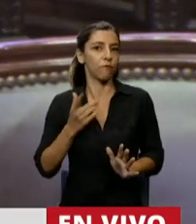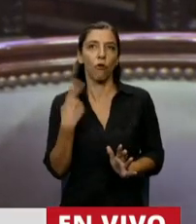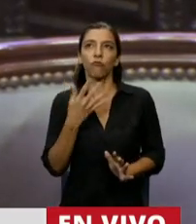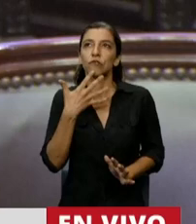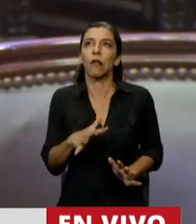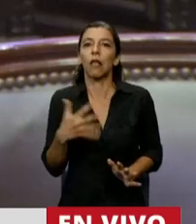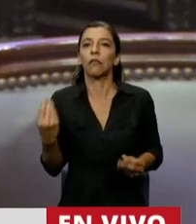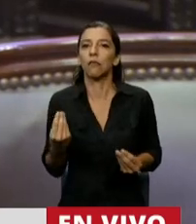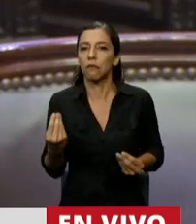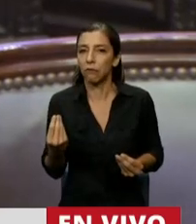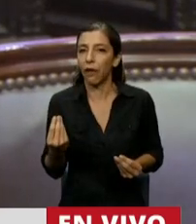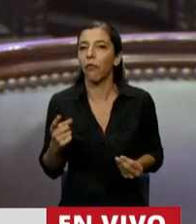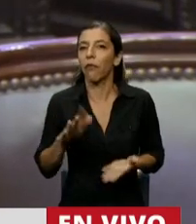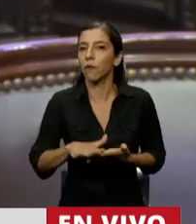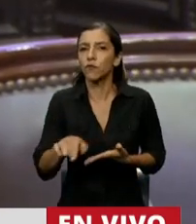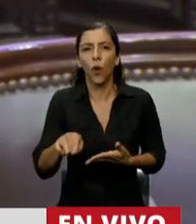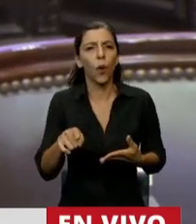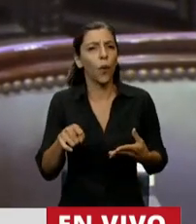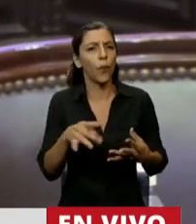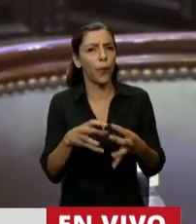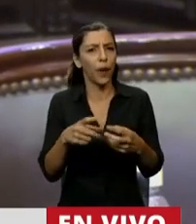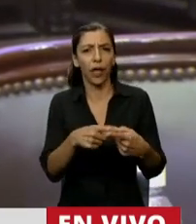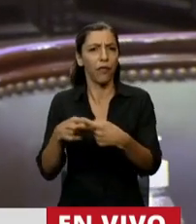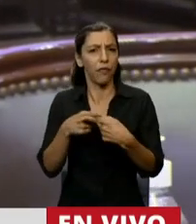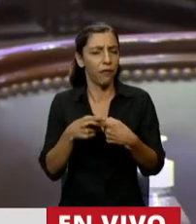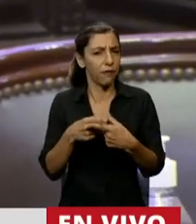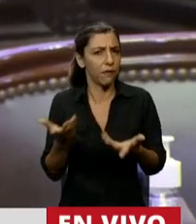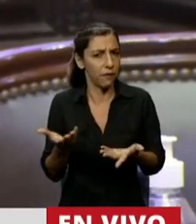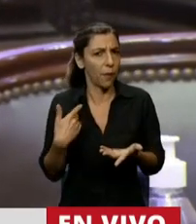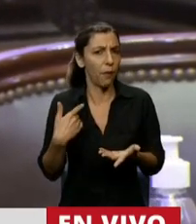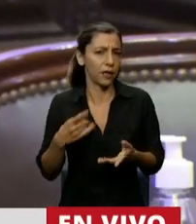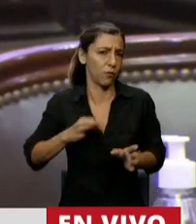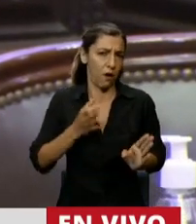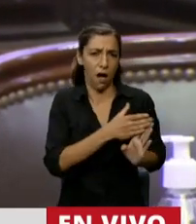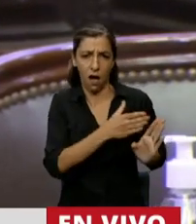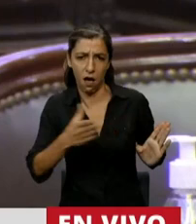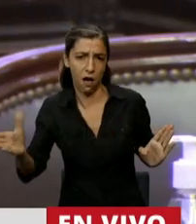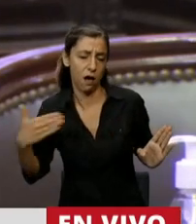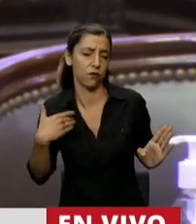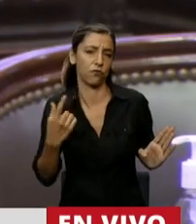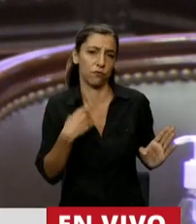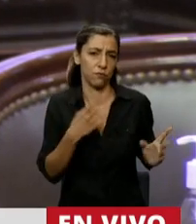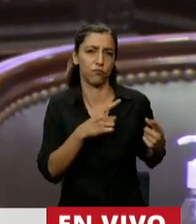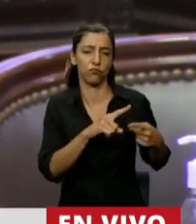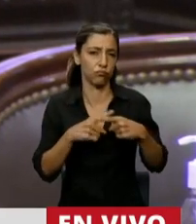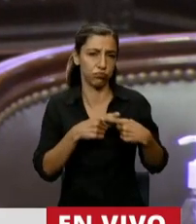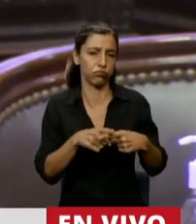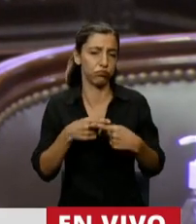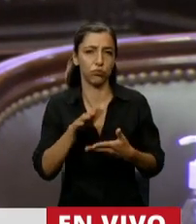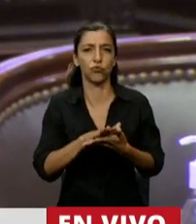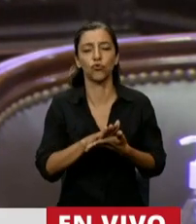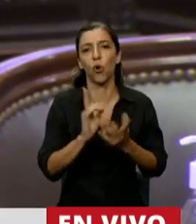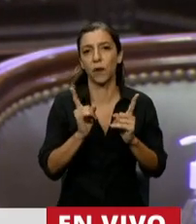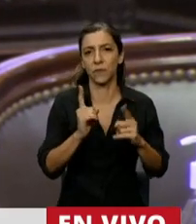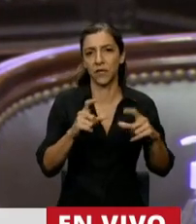entendemos que significó esta discusión que se ha venido dando durante todo este año 2020 en relación a la fórmula